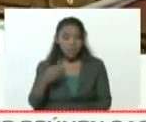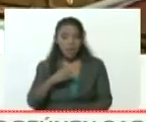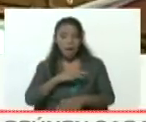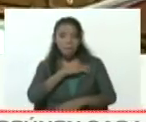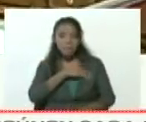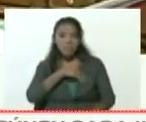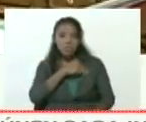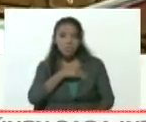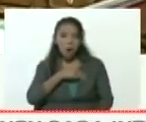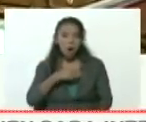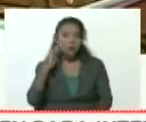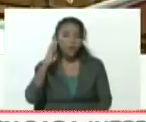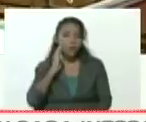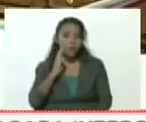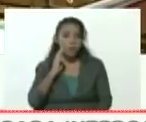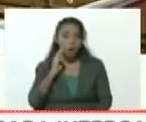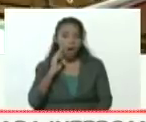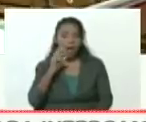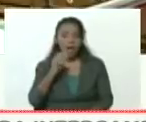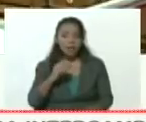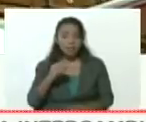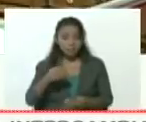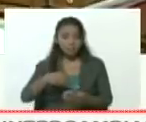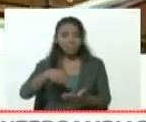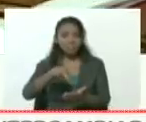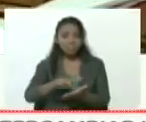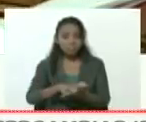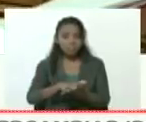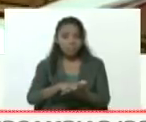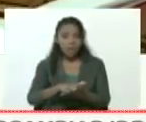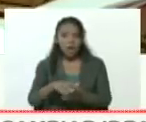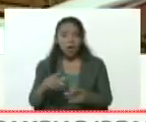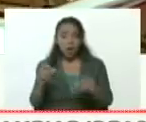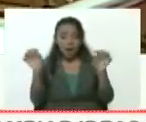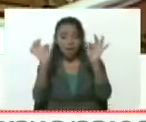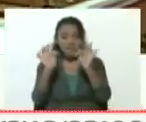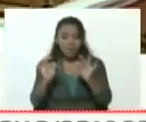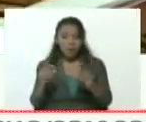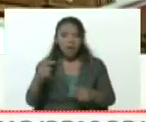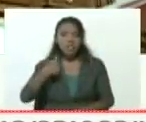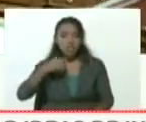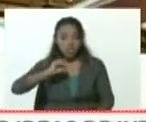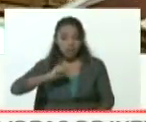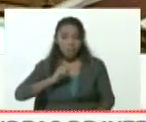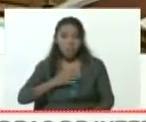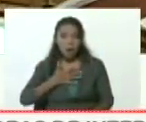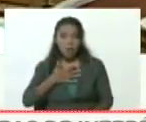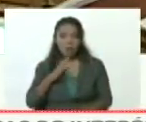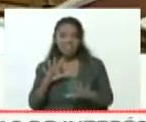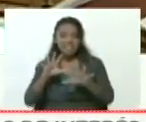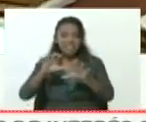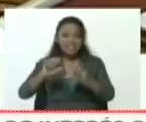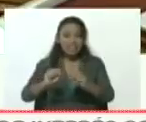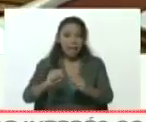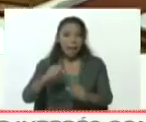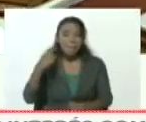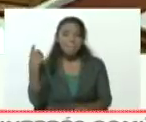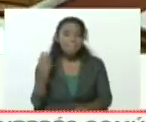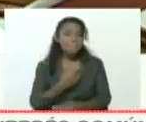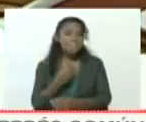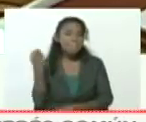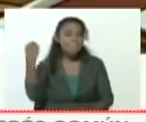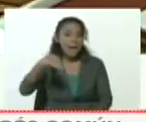cuyo logro en corto tiempo con el método Yo Sí Puedo alcanzó la alfabetización de más de 1,5 millones